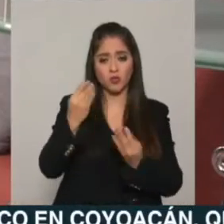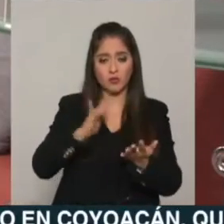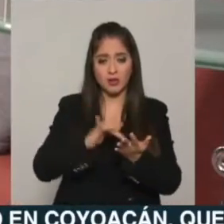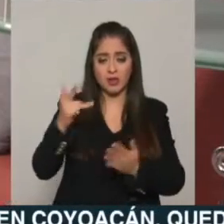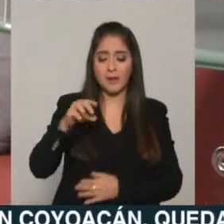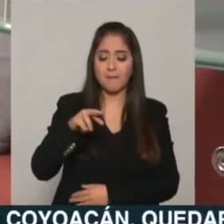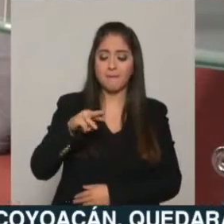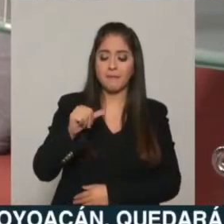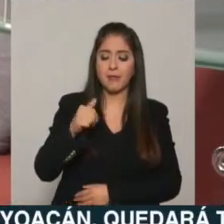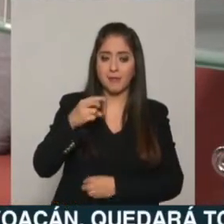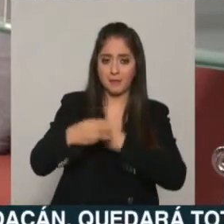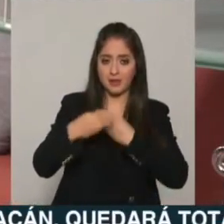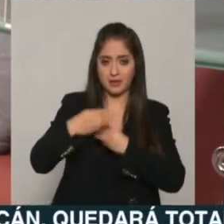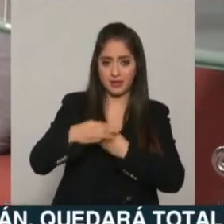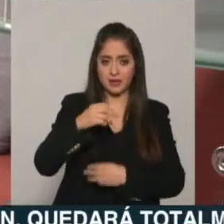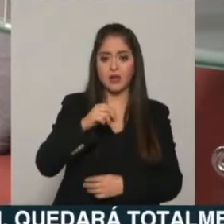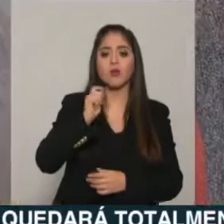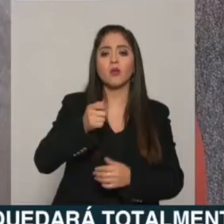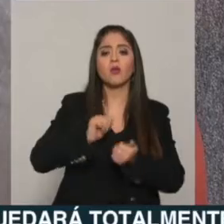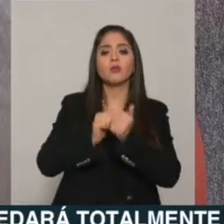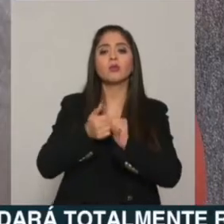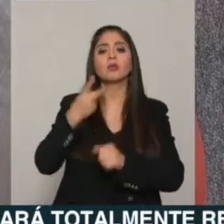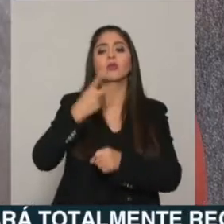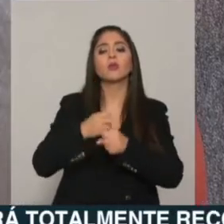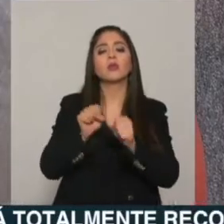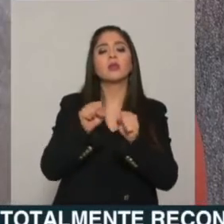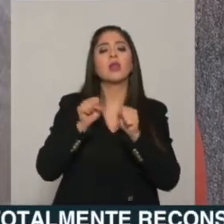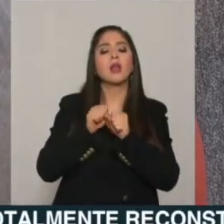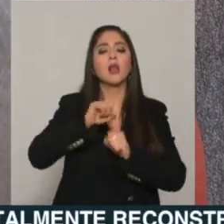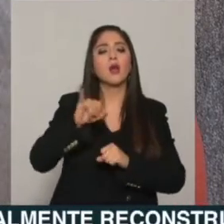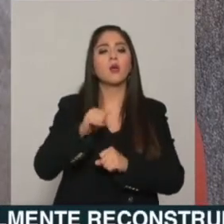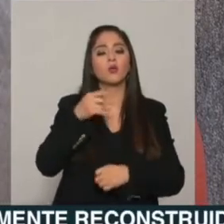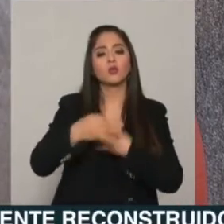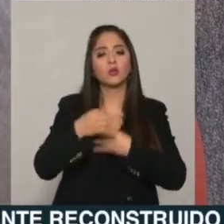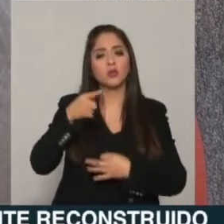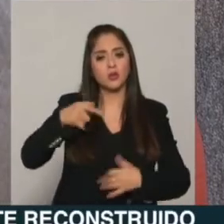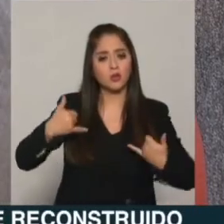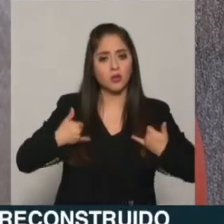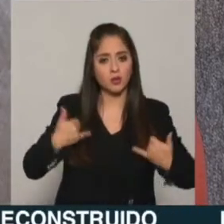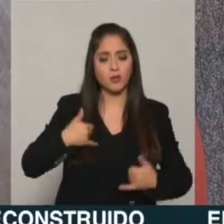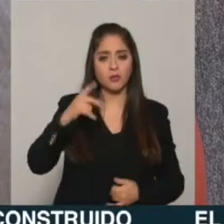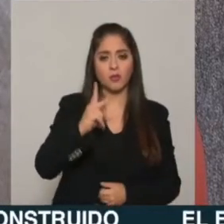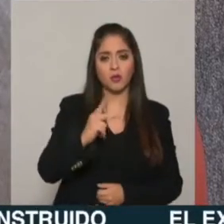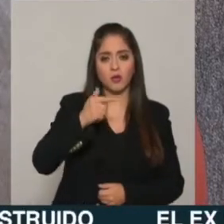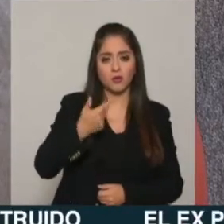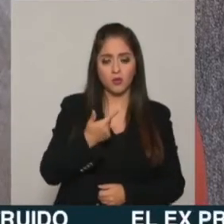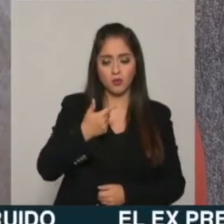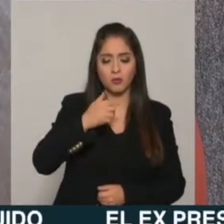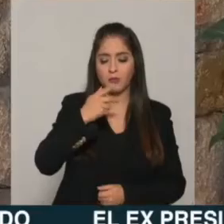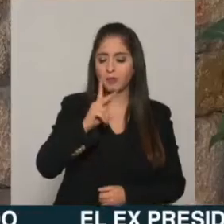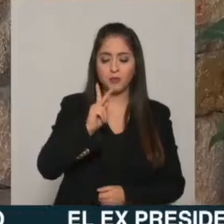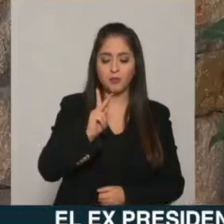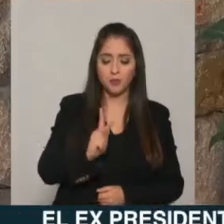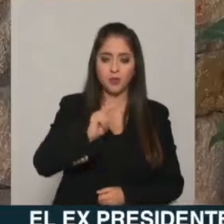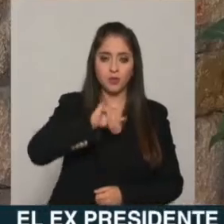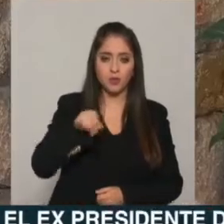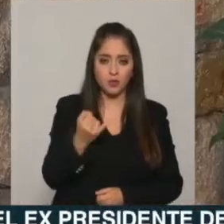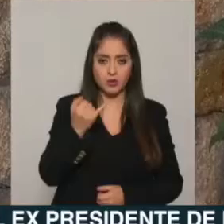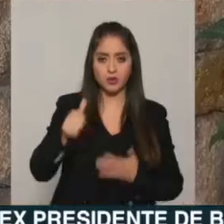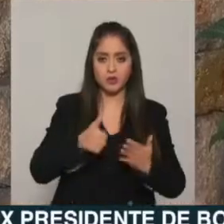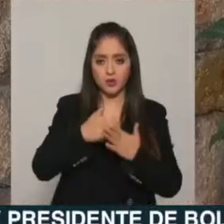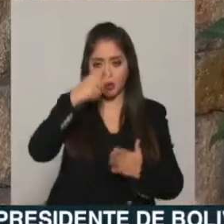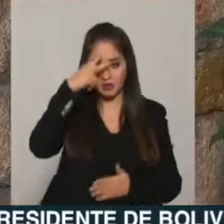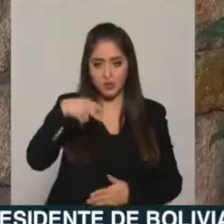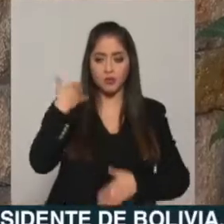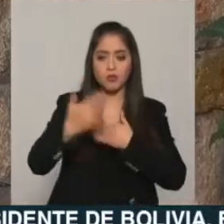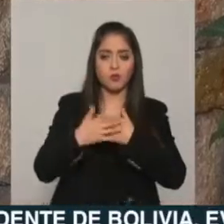magistrado Sadot Javier Andrade Martínez, magistrado de la Segunda Sala de Justicia para Adolescentes del Poder Judicial de la Ciudad de México. Esperamos al Poder Judicial la próxima semana con otro